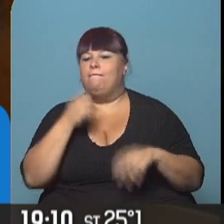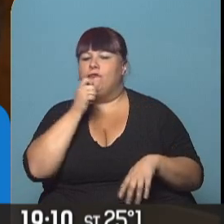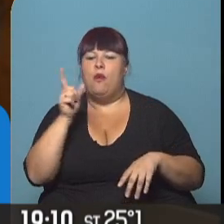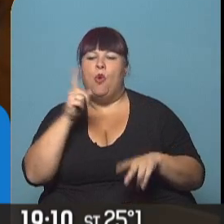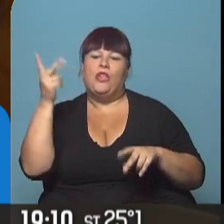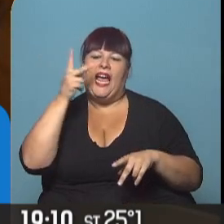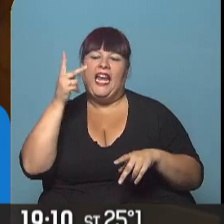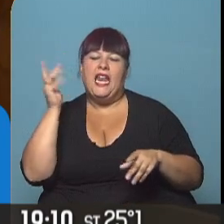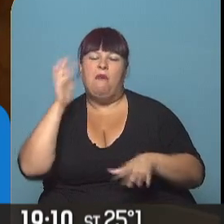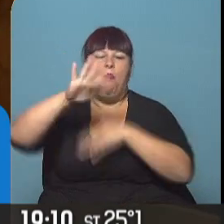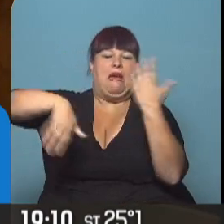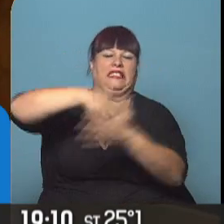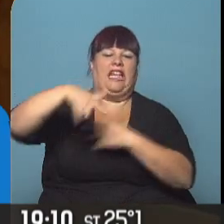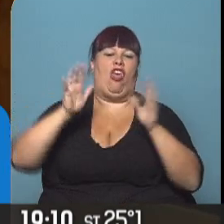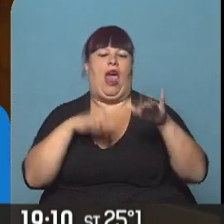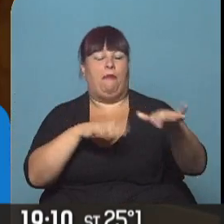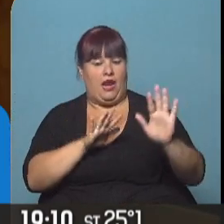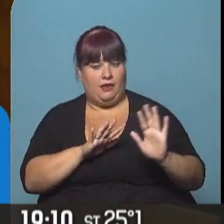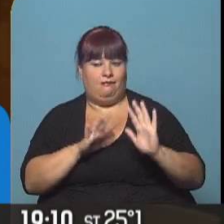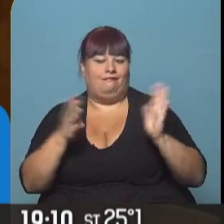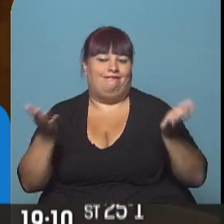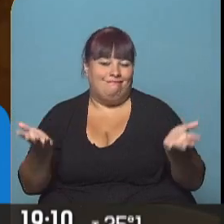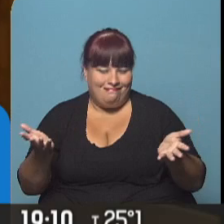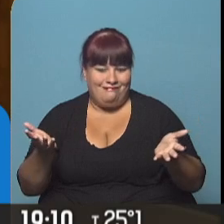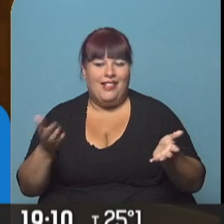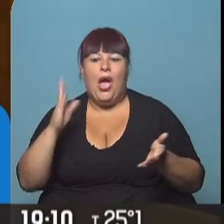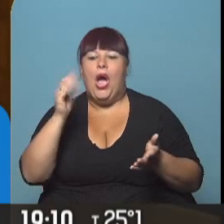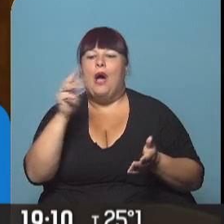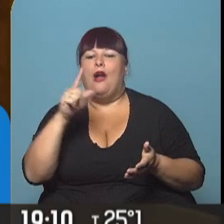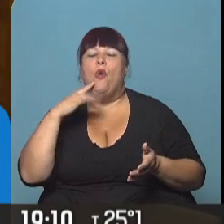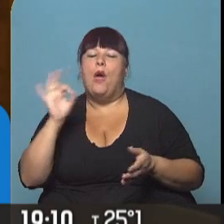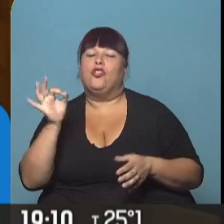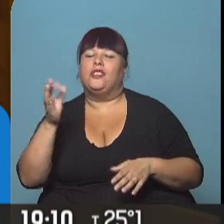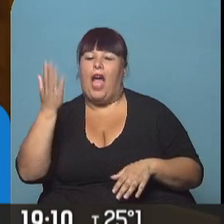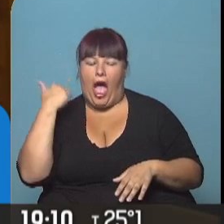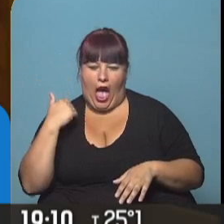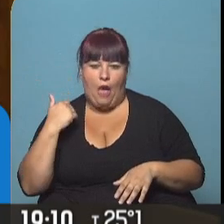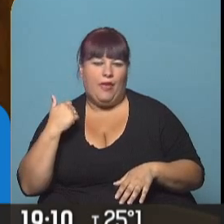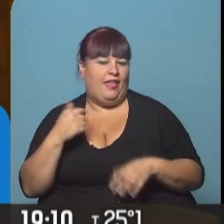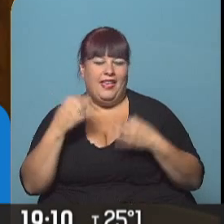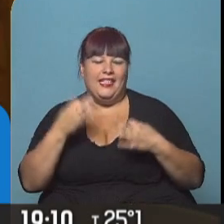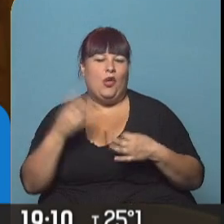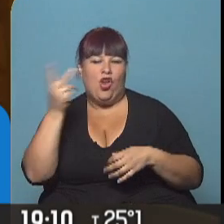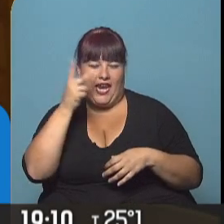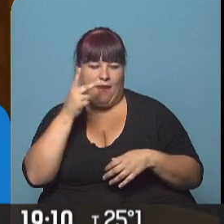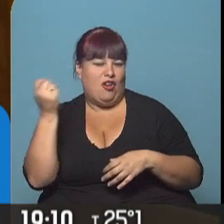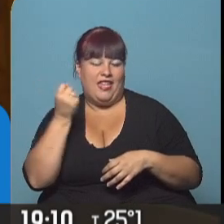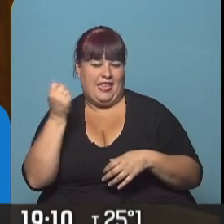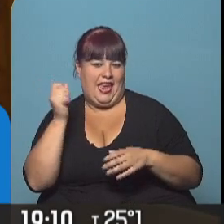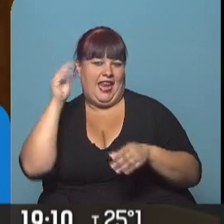que el kirchnerismo se mezcle en estas movilizaciones. Bueno, obviamente Luis Barrionuevo sabía en esta ocasión que seguramente el kirchnerismo iba a